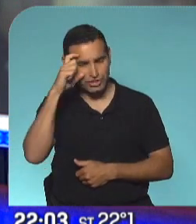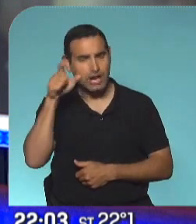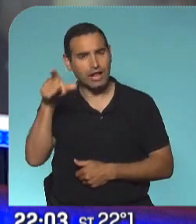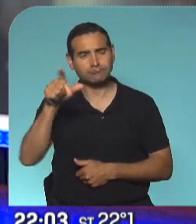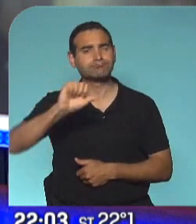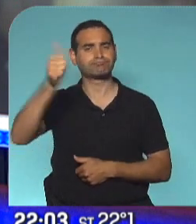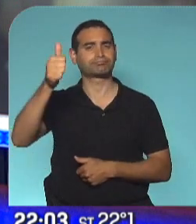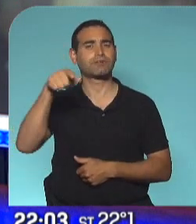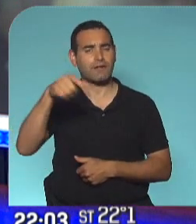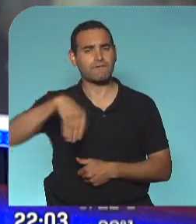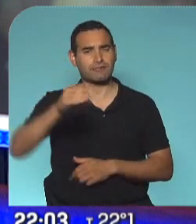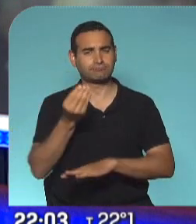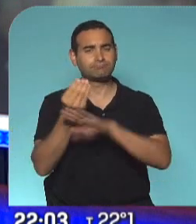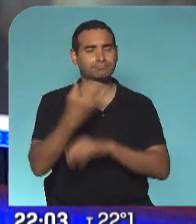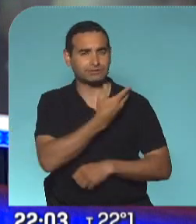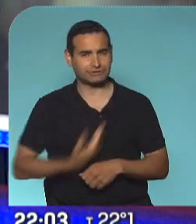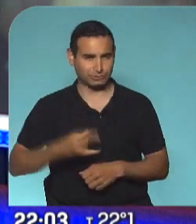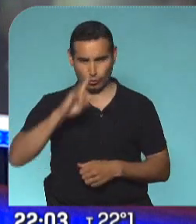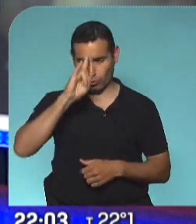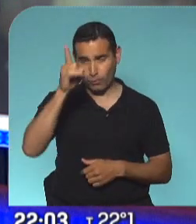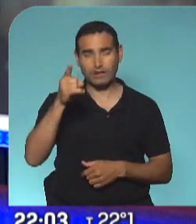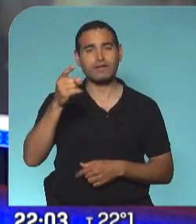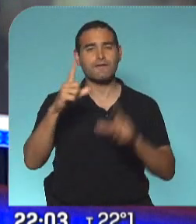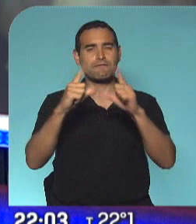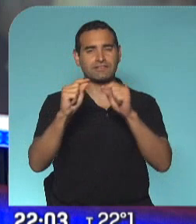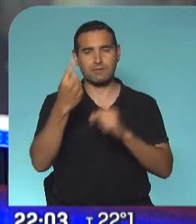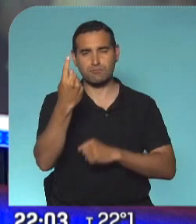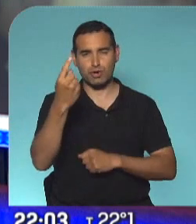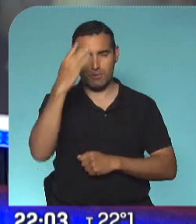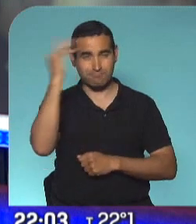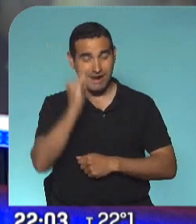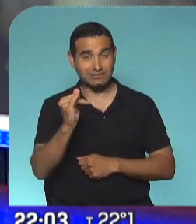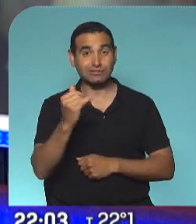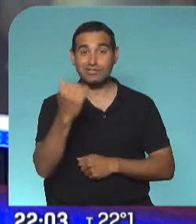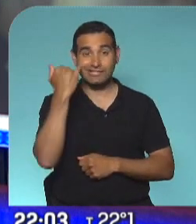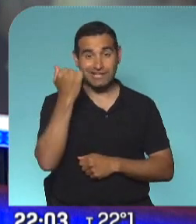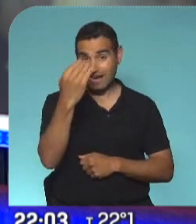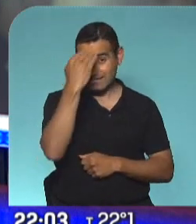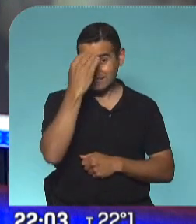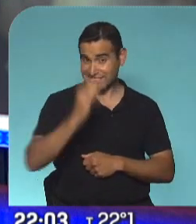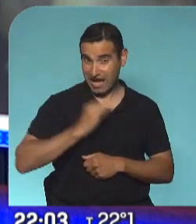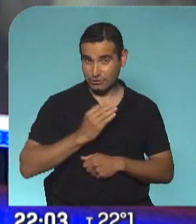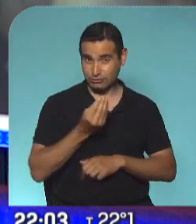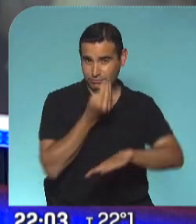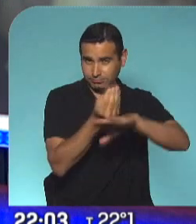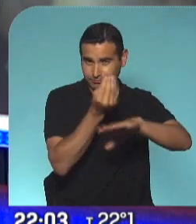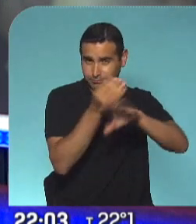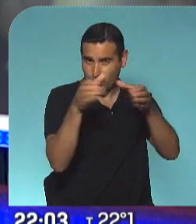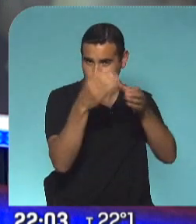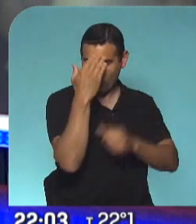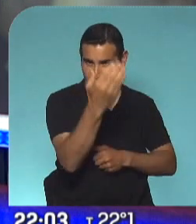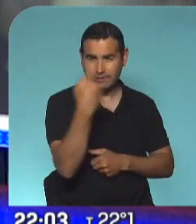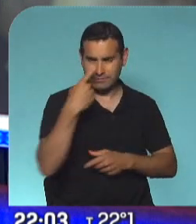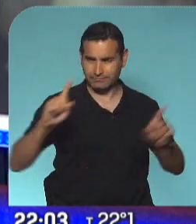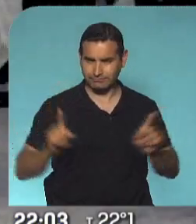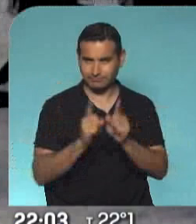y será el próximo presidente de Uruguay desde el 1 de marzo. Quiebra de este modo 15 años de dominio del Frente Amplio. Lo resumimos